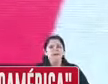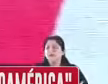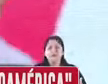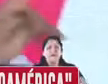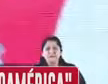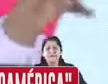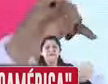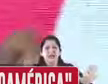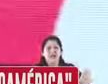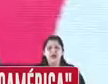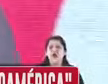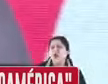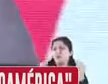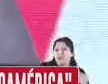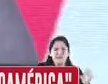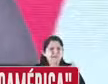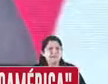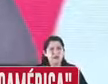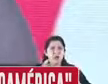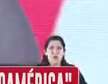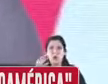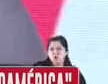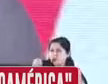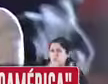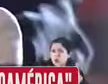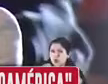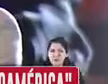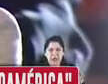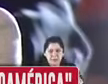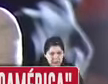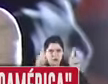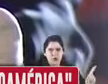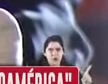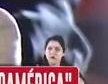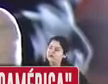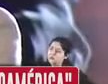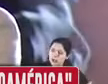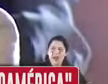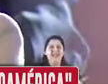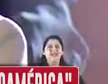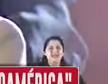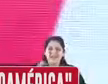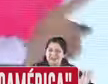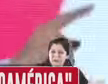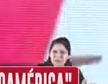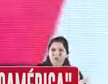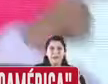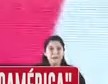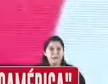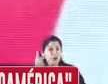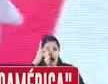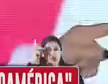a las discusiones paritarias al contrario hay que incentivar las néstor incentivar a